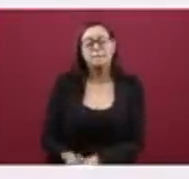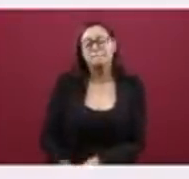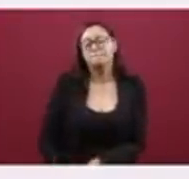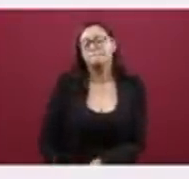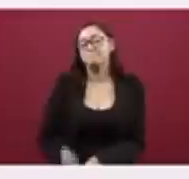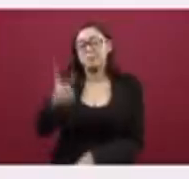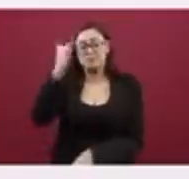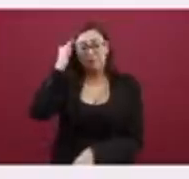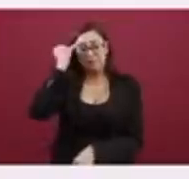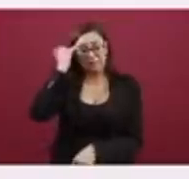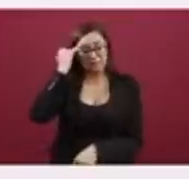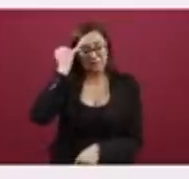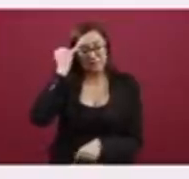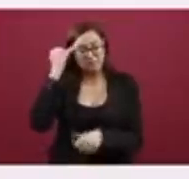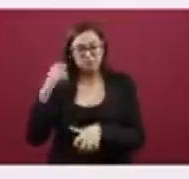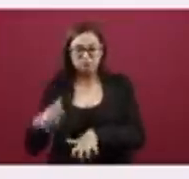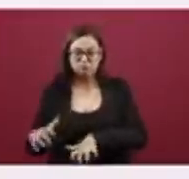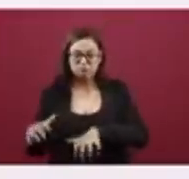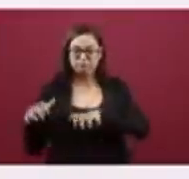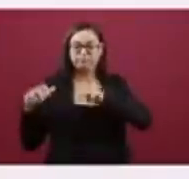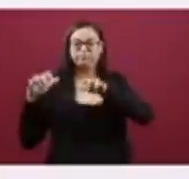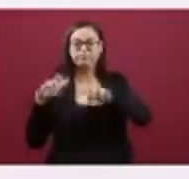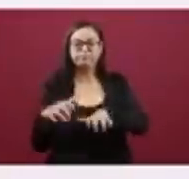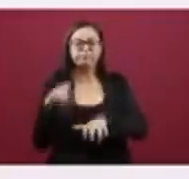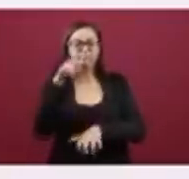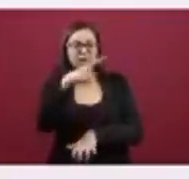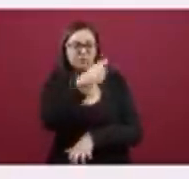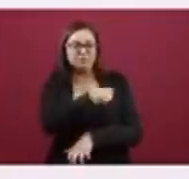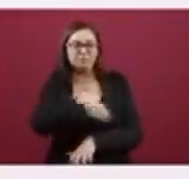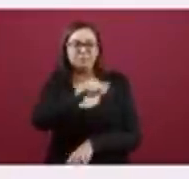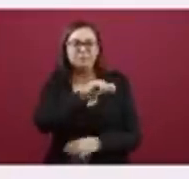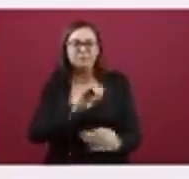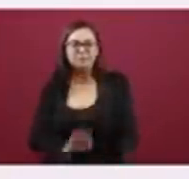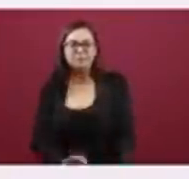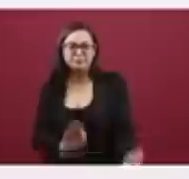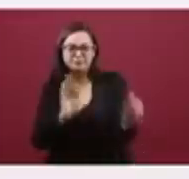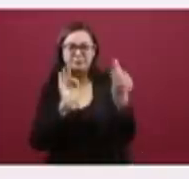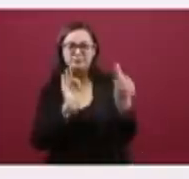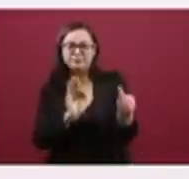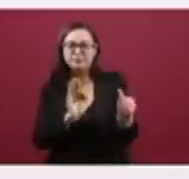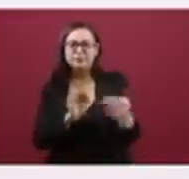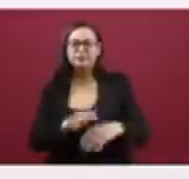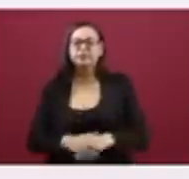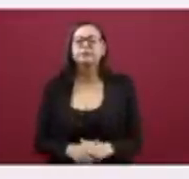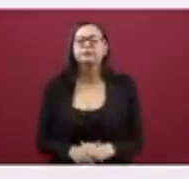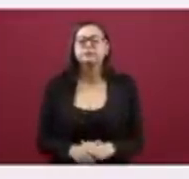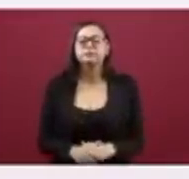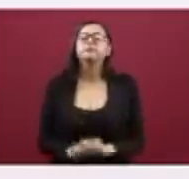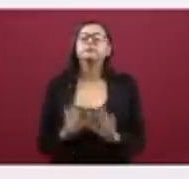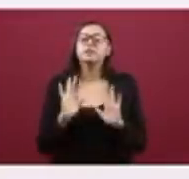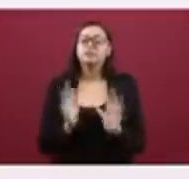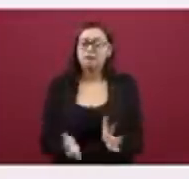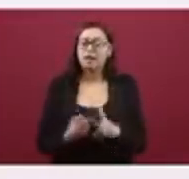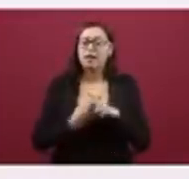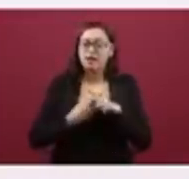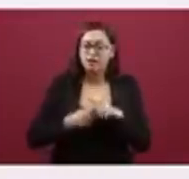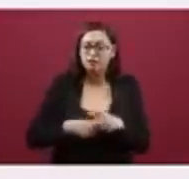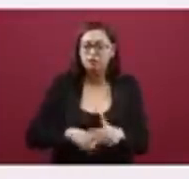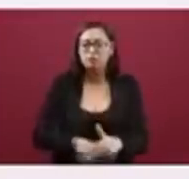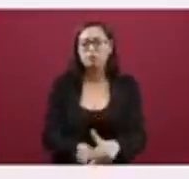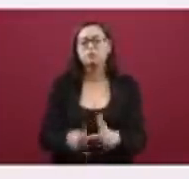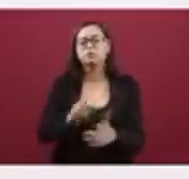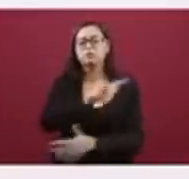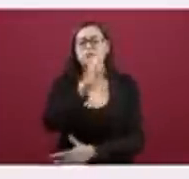indígena frente al invasor español ya comenzó el